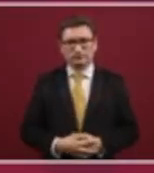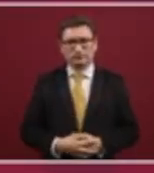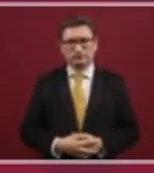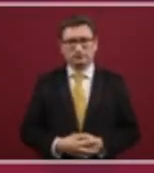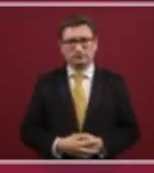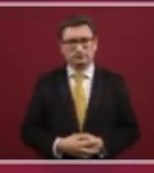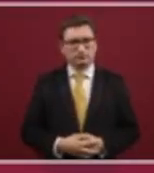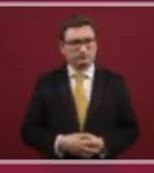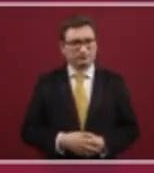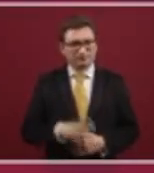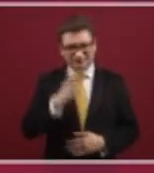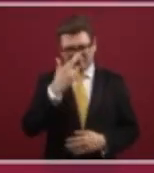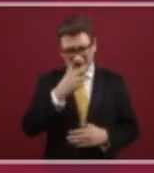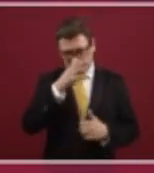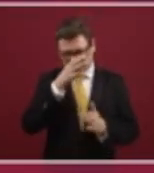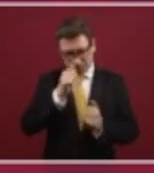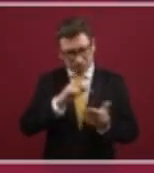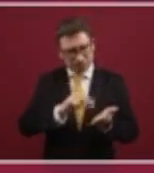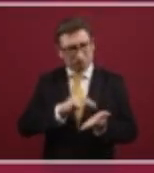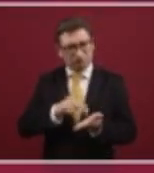el acuerdo firmado?